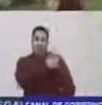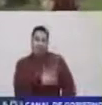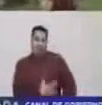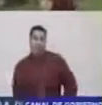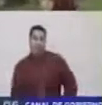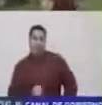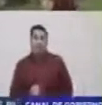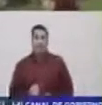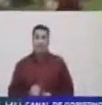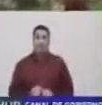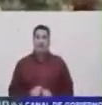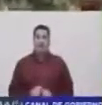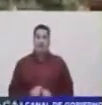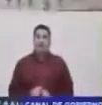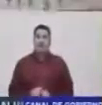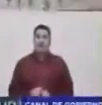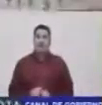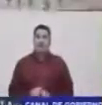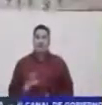peraje y huipiles.